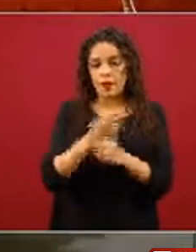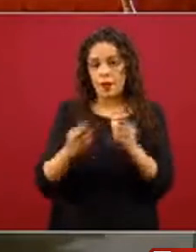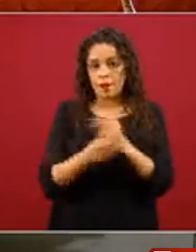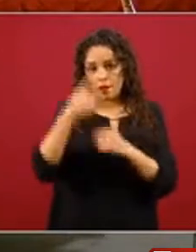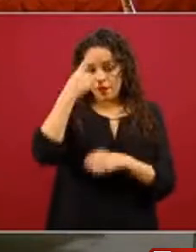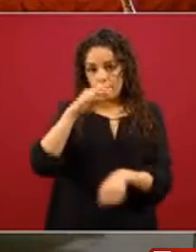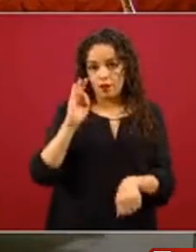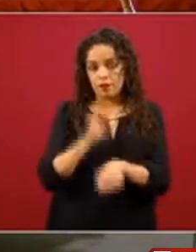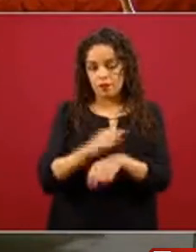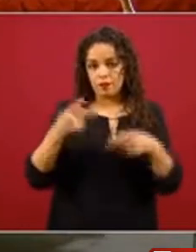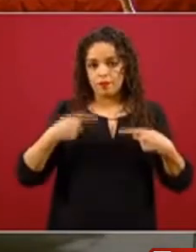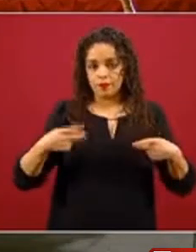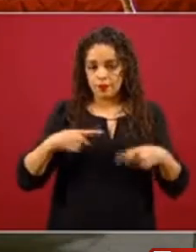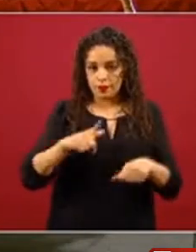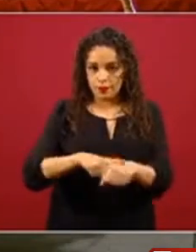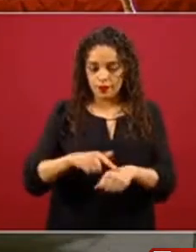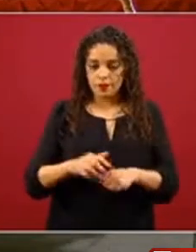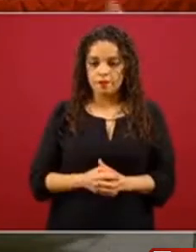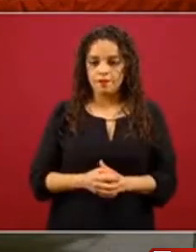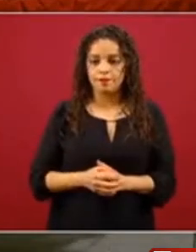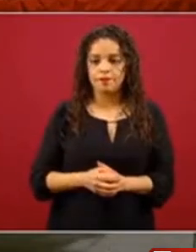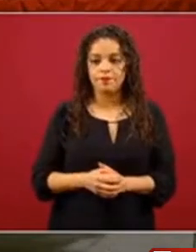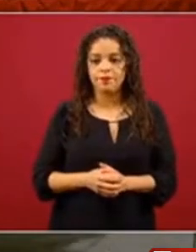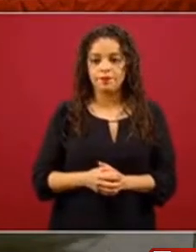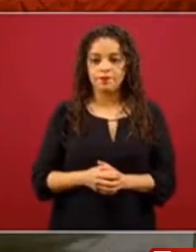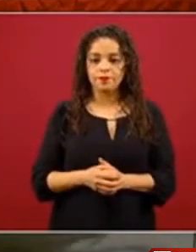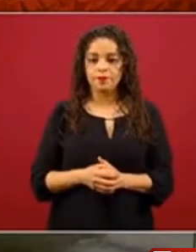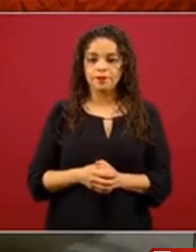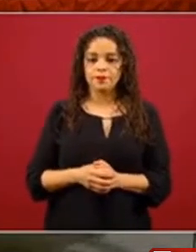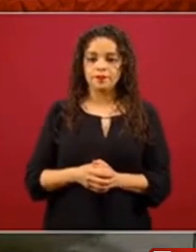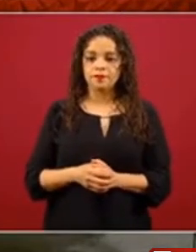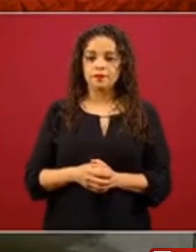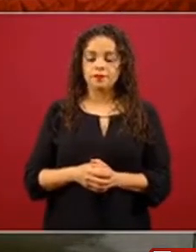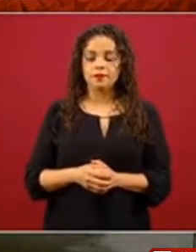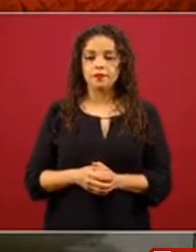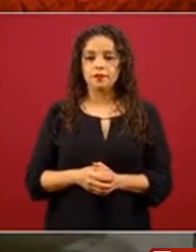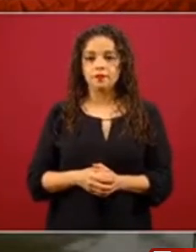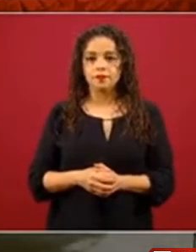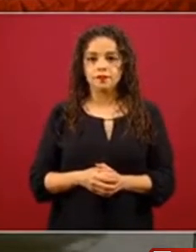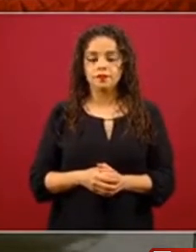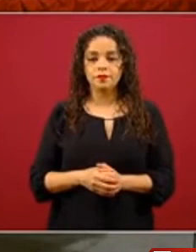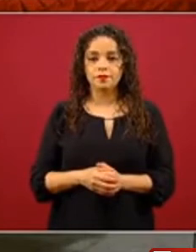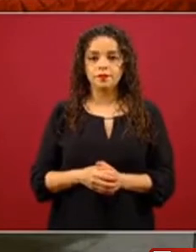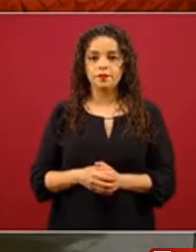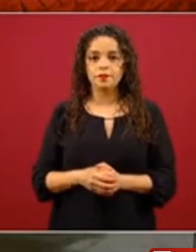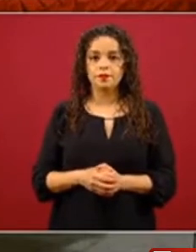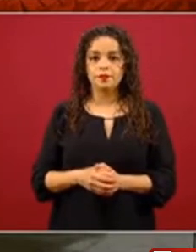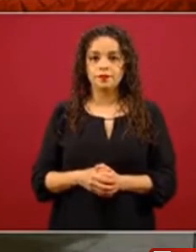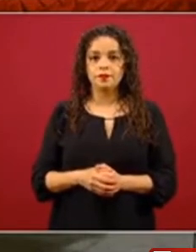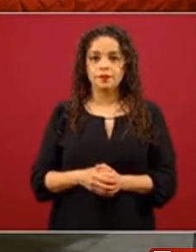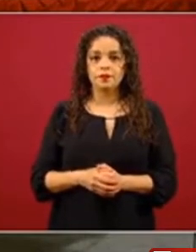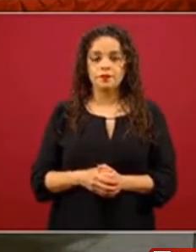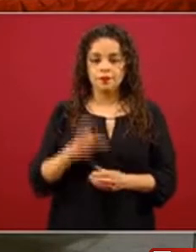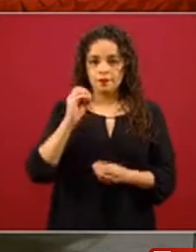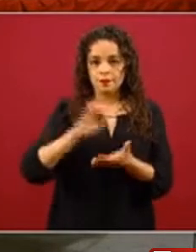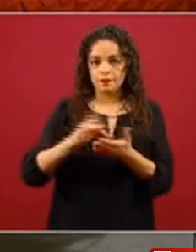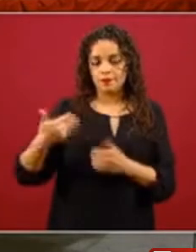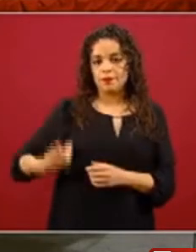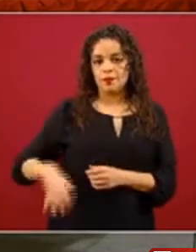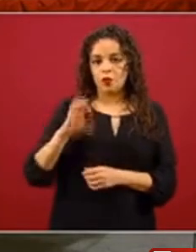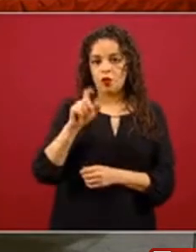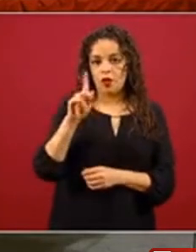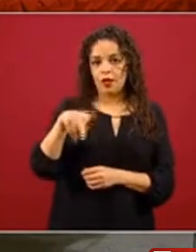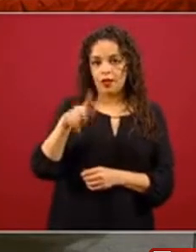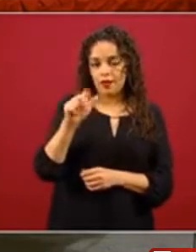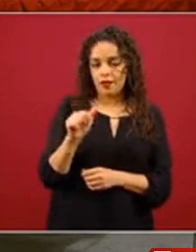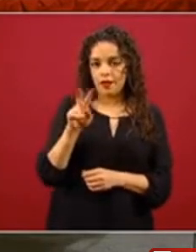Gracias, doctora. Olinka, por favor. Gracias. Olinka Valdés, de Eje Central.